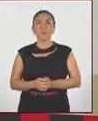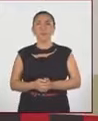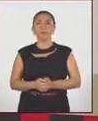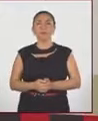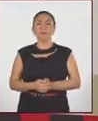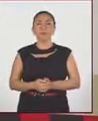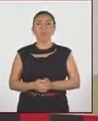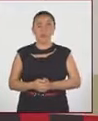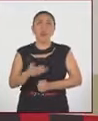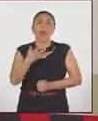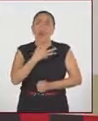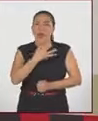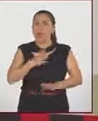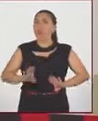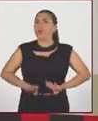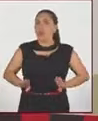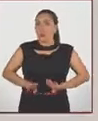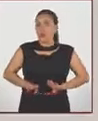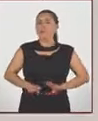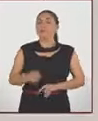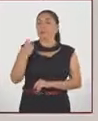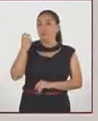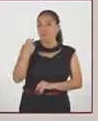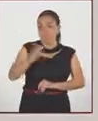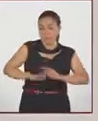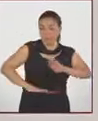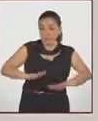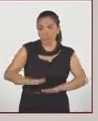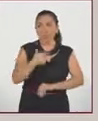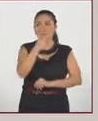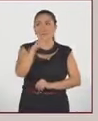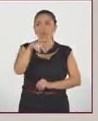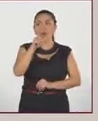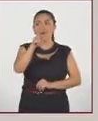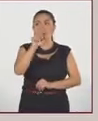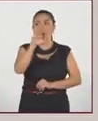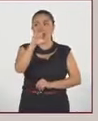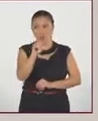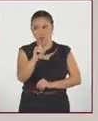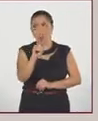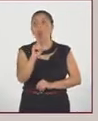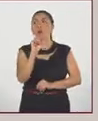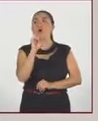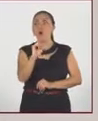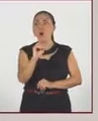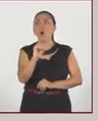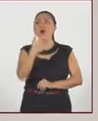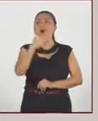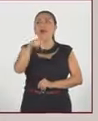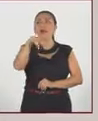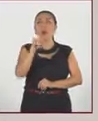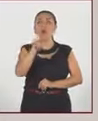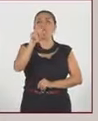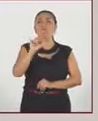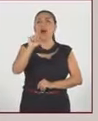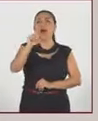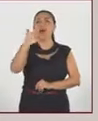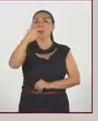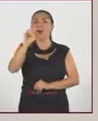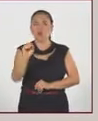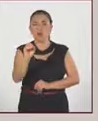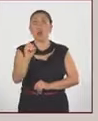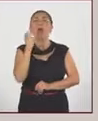Aquí hay algunas condiciones: anteversión femoral, genovaro o genovalgo, que son a ciertas edades se